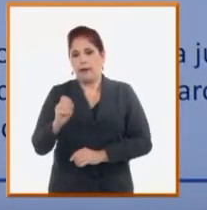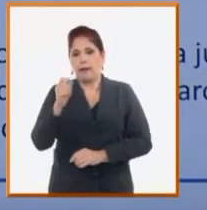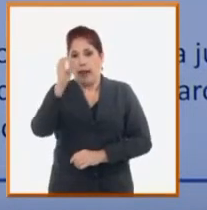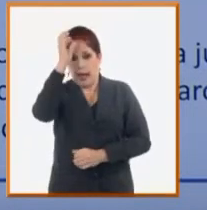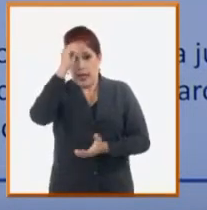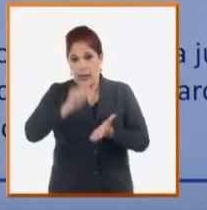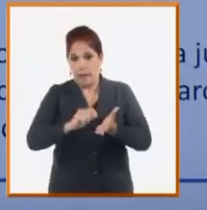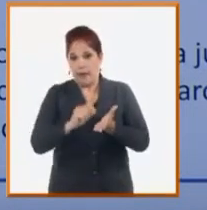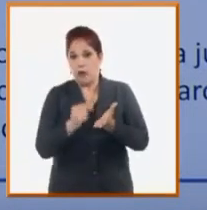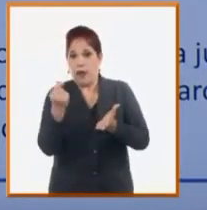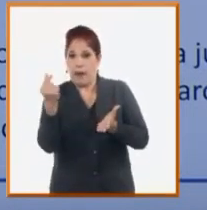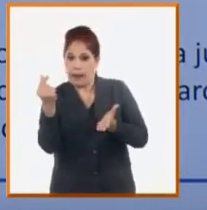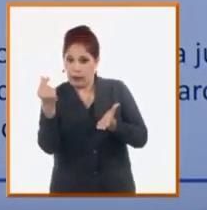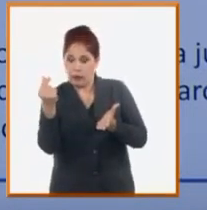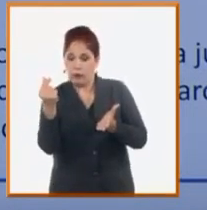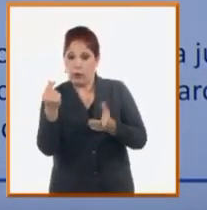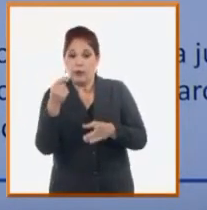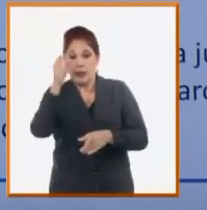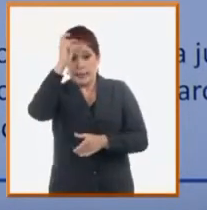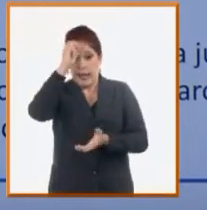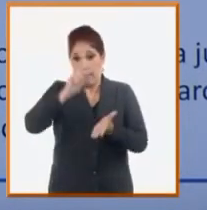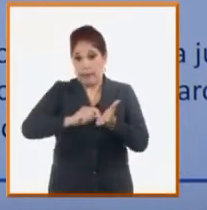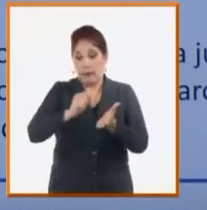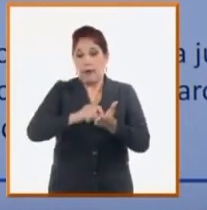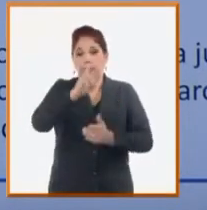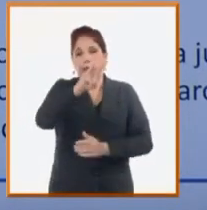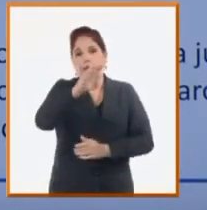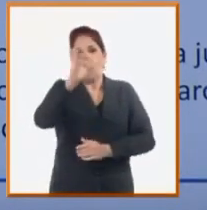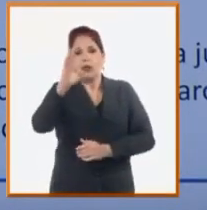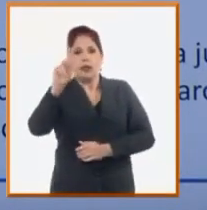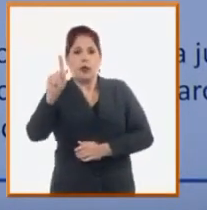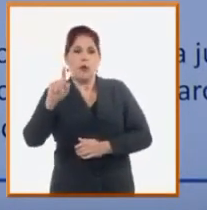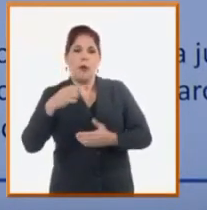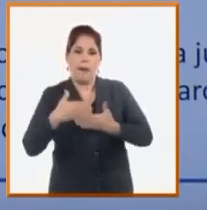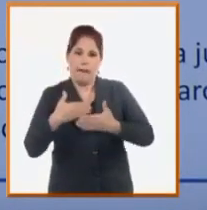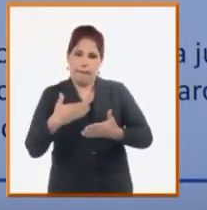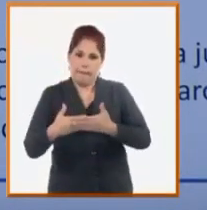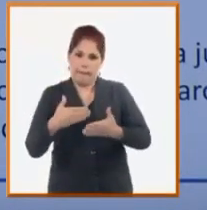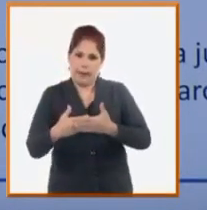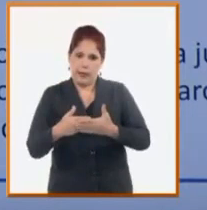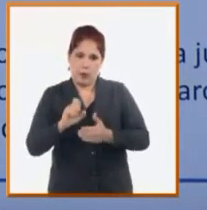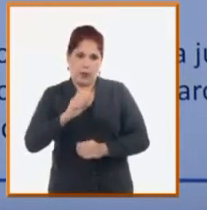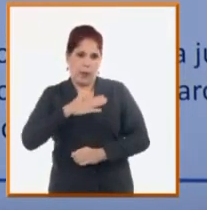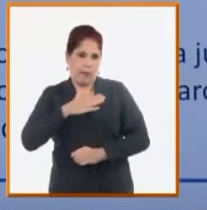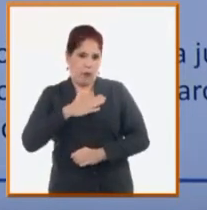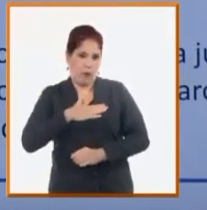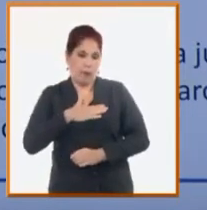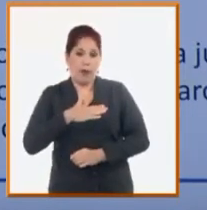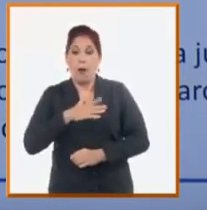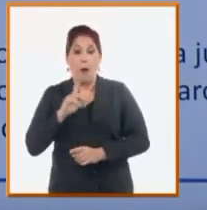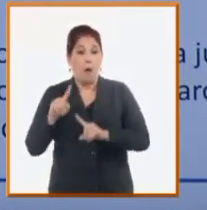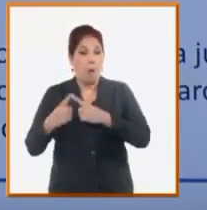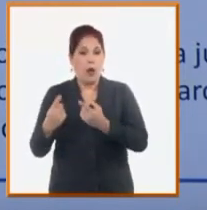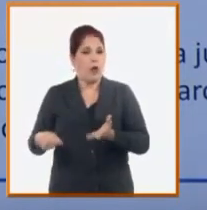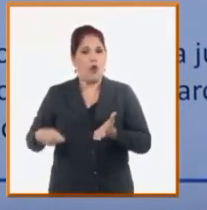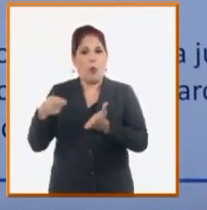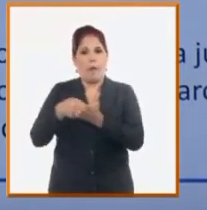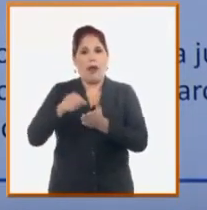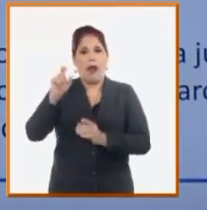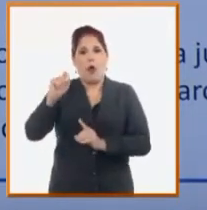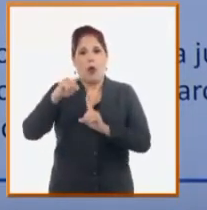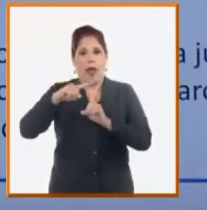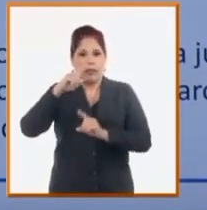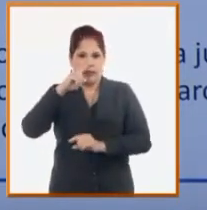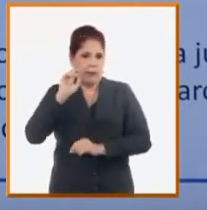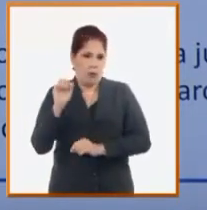lo que va de año. Se inspeccionaron a 381 MIPYMES en términos de temas tributarios para evaluar si había